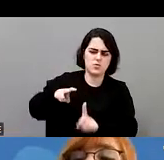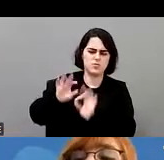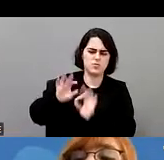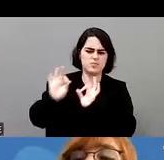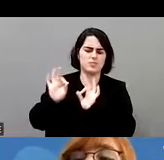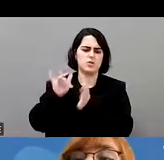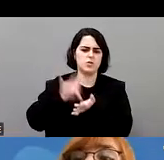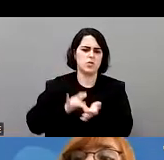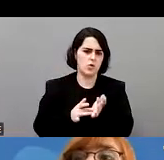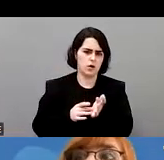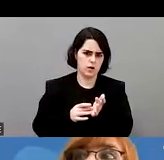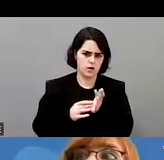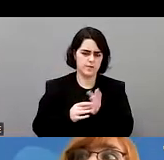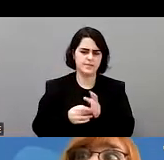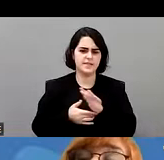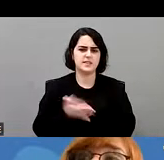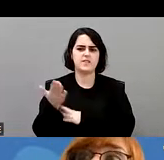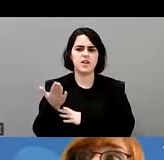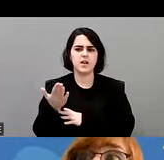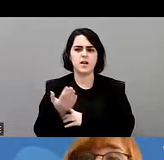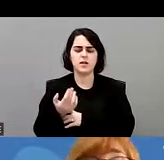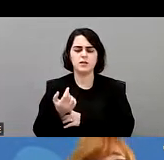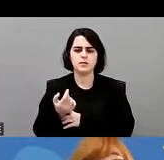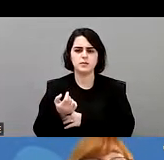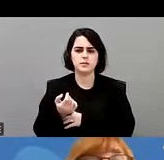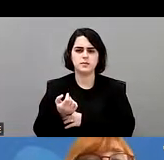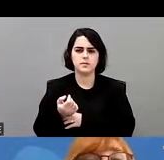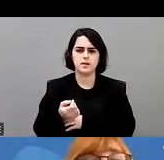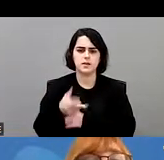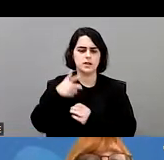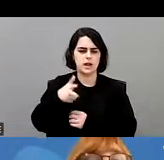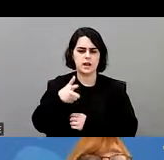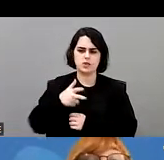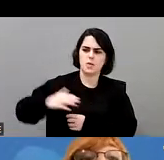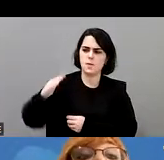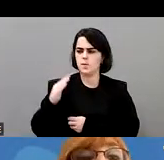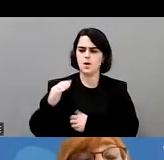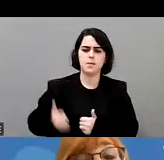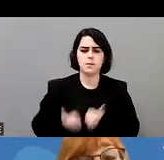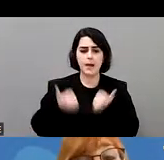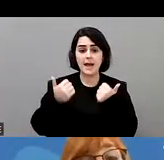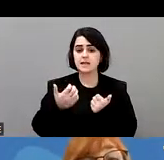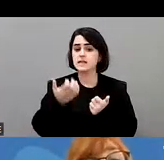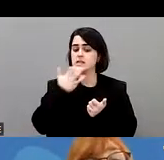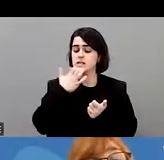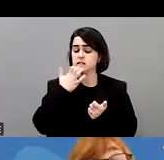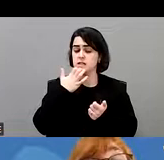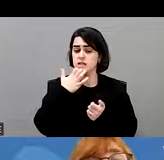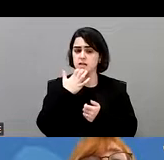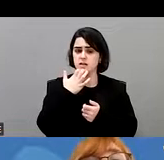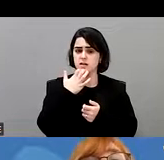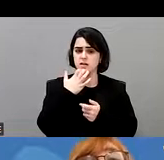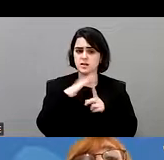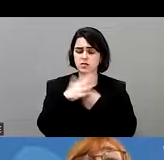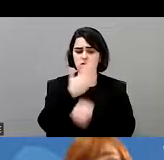Es decir, se conculcan más derechos, se vulneran más derechos cuando, aparte de tener una situación